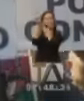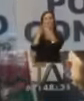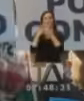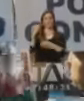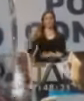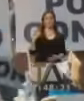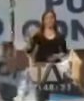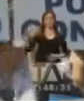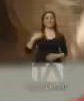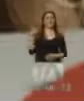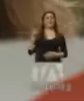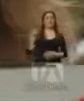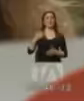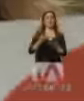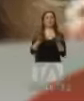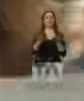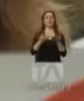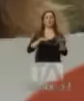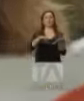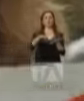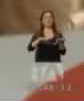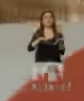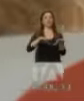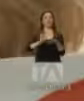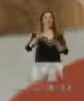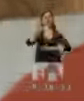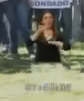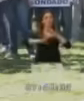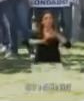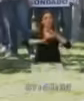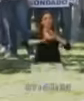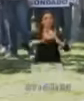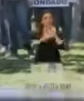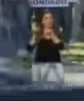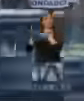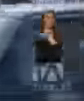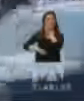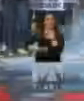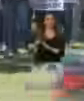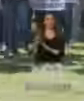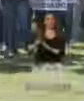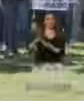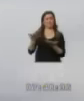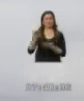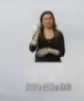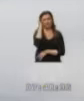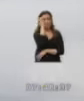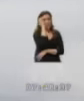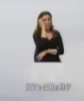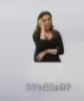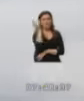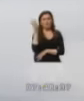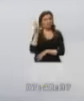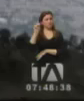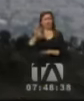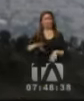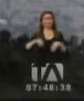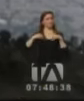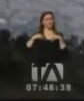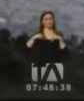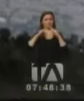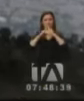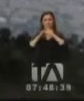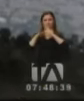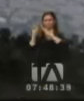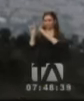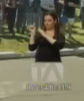se registró hace poco en el sector del condado. Los moradores están muy preocupados porque no quieren que esto